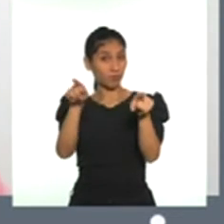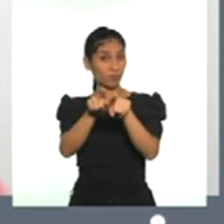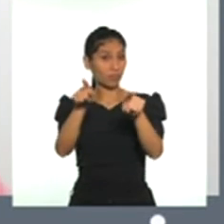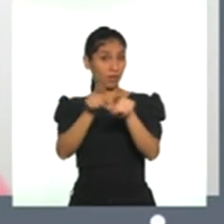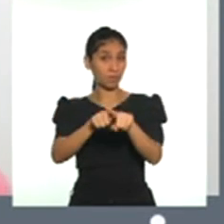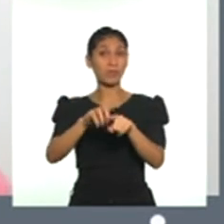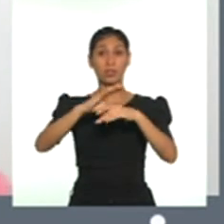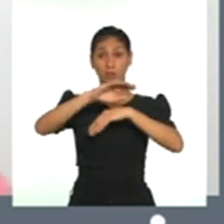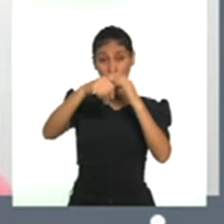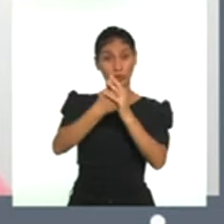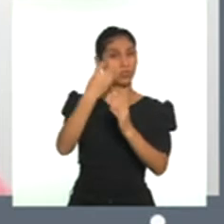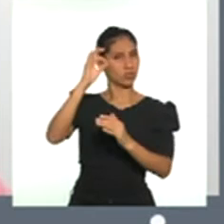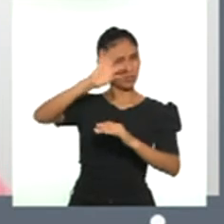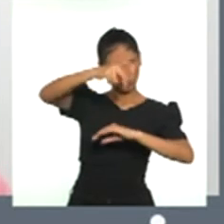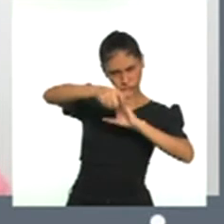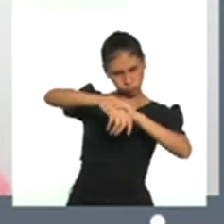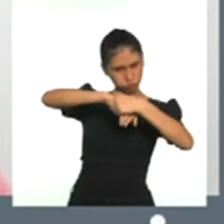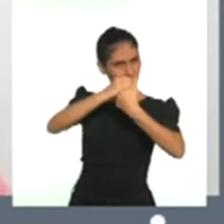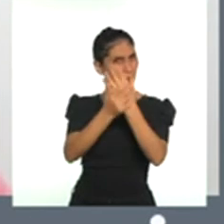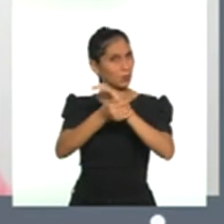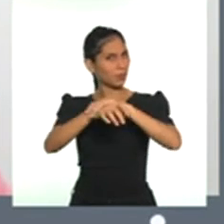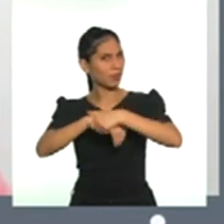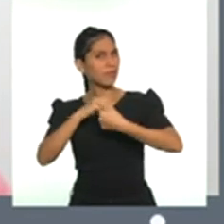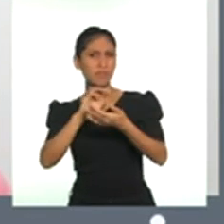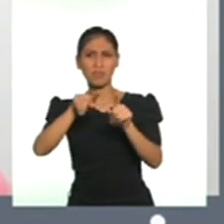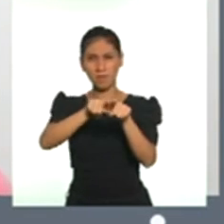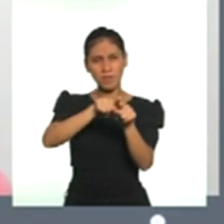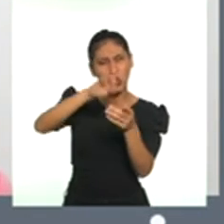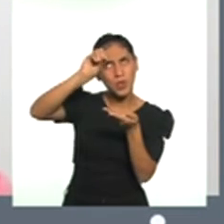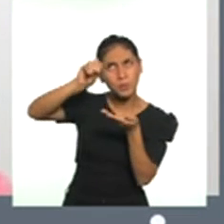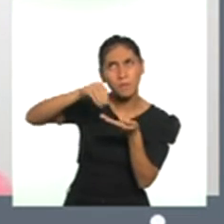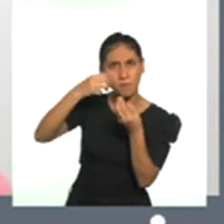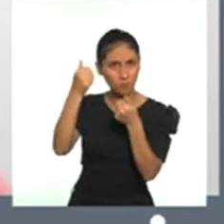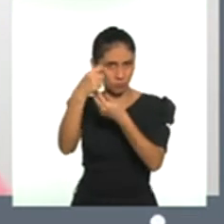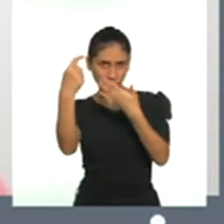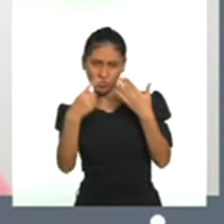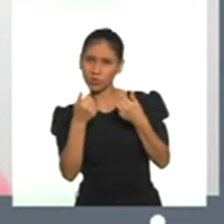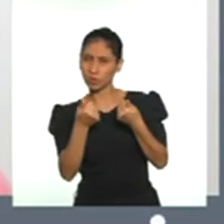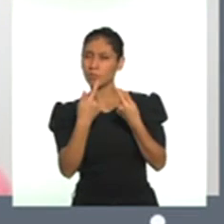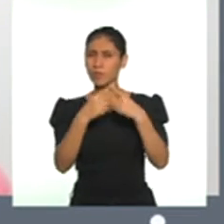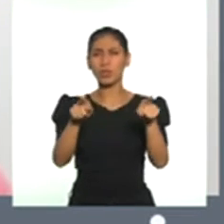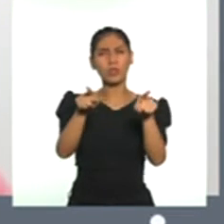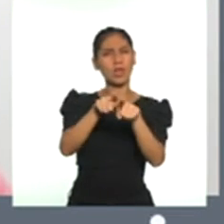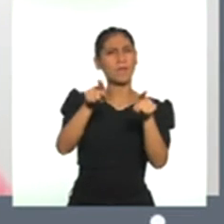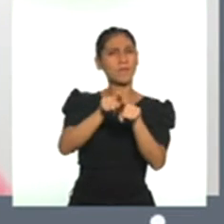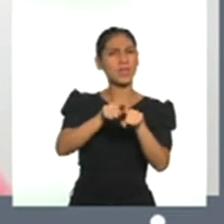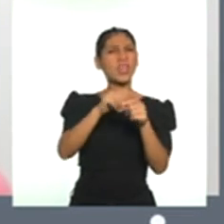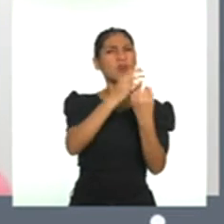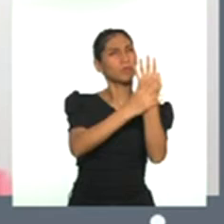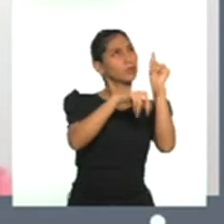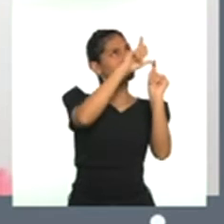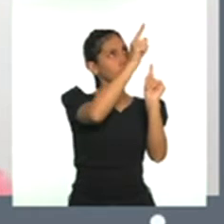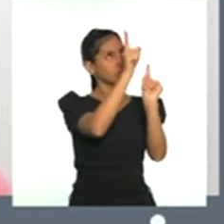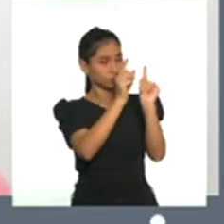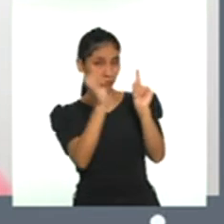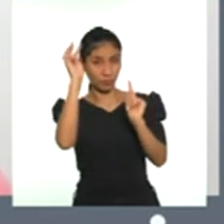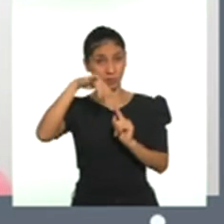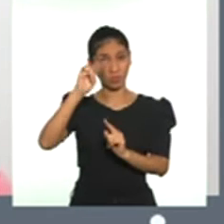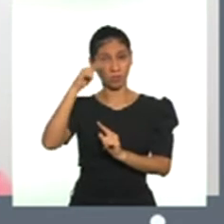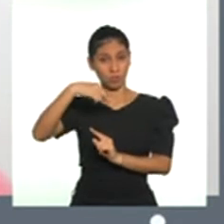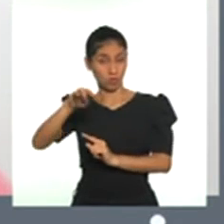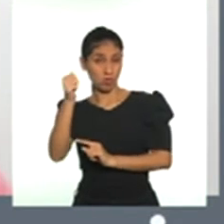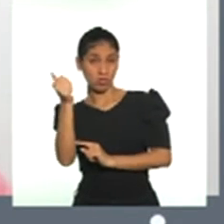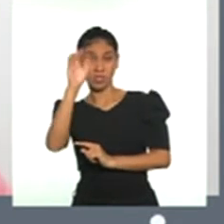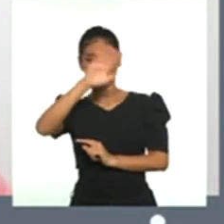lavar nuestras manos constantemente, lo que mi familia y yo hemos venido haciendo ha sido consumir muña, eucalipto y manzanilla